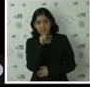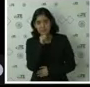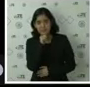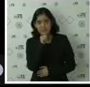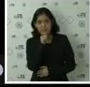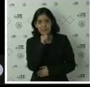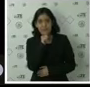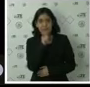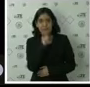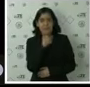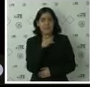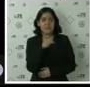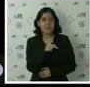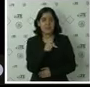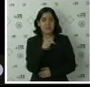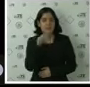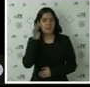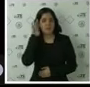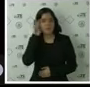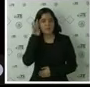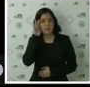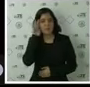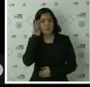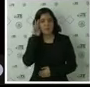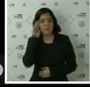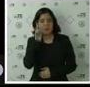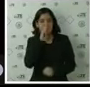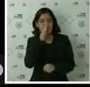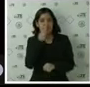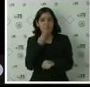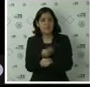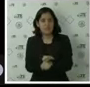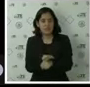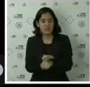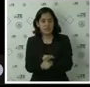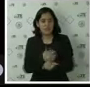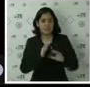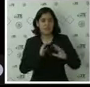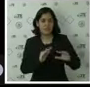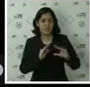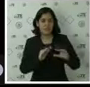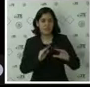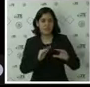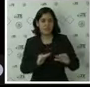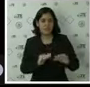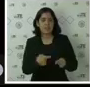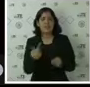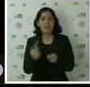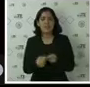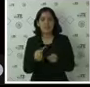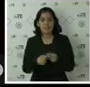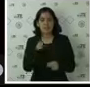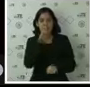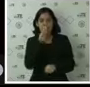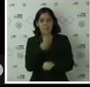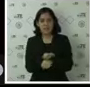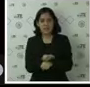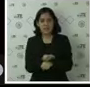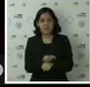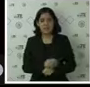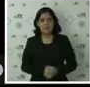o a quiénes tú consideras que les correspondería la labor de educar y formar en ciudadanía? Muchas gracias, Alexa.